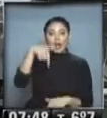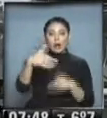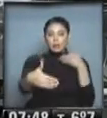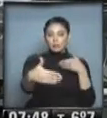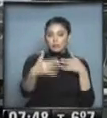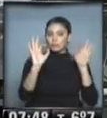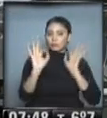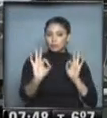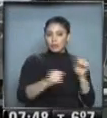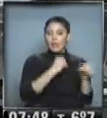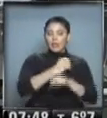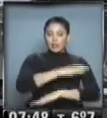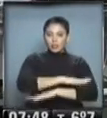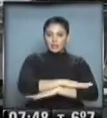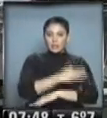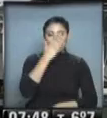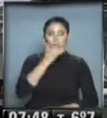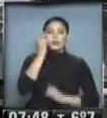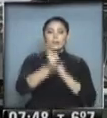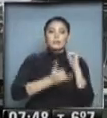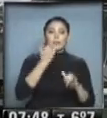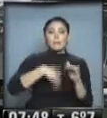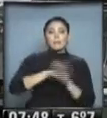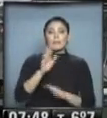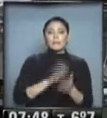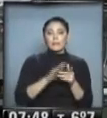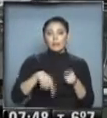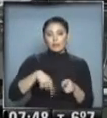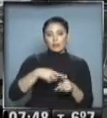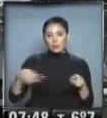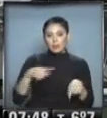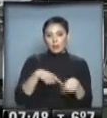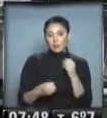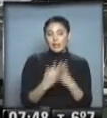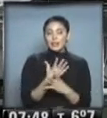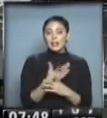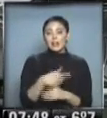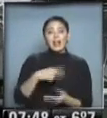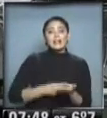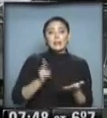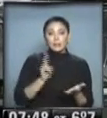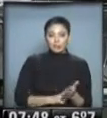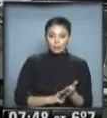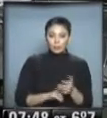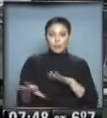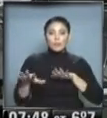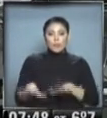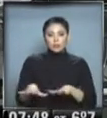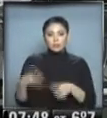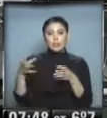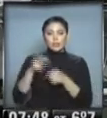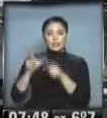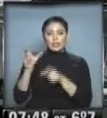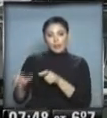traza llegando a esta visión quizá vamos a continuar con este tema durante esta mañana para conocer repetimos la postura de los metrodelegados